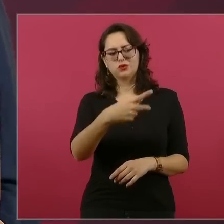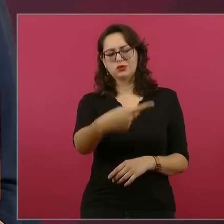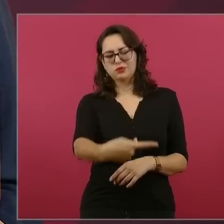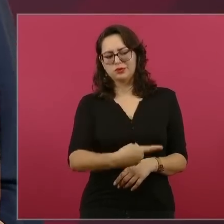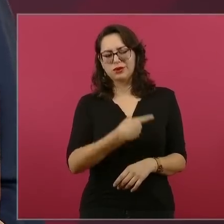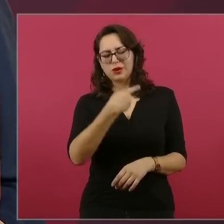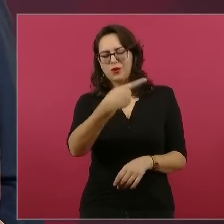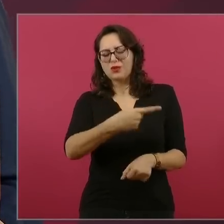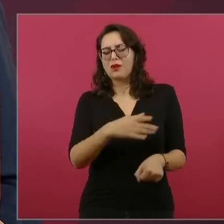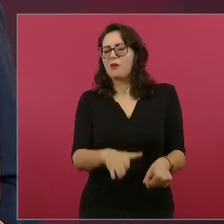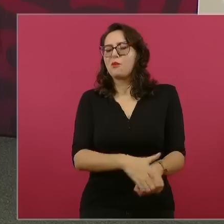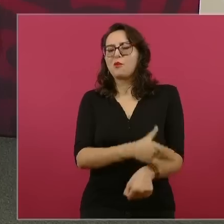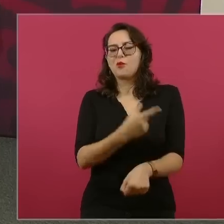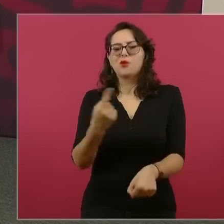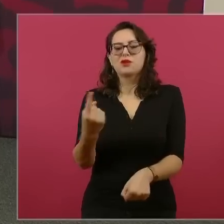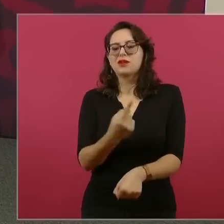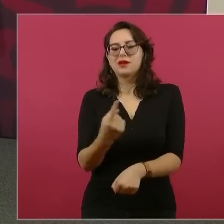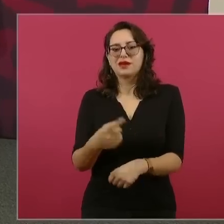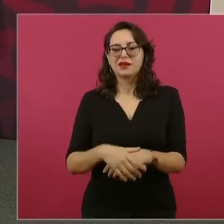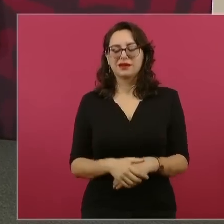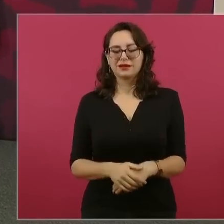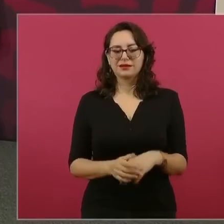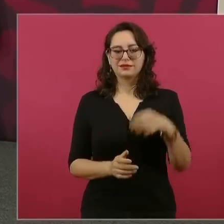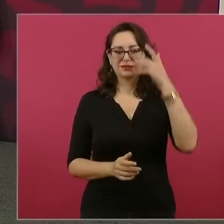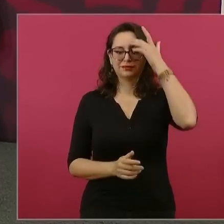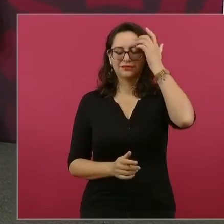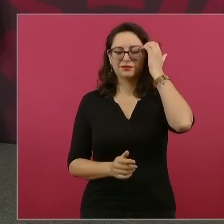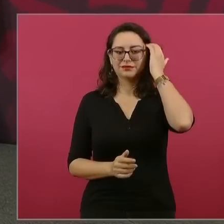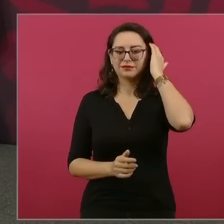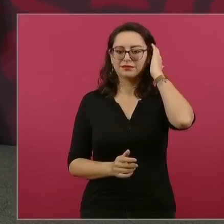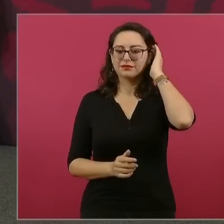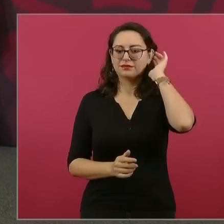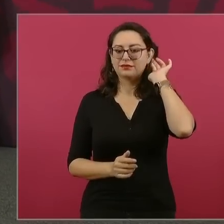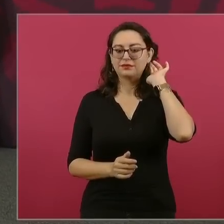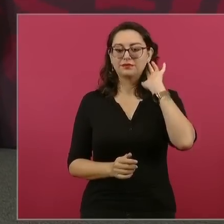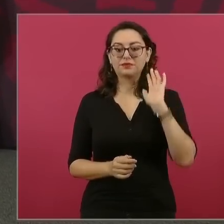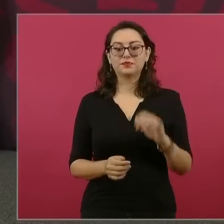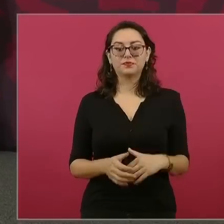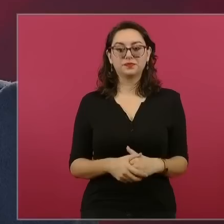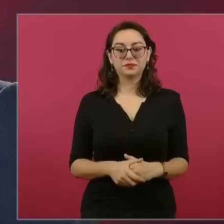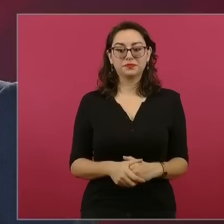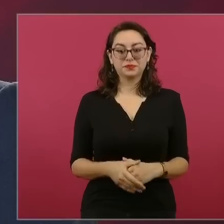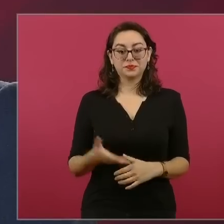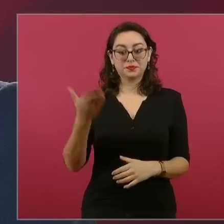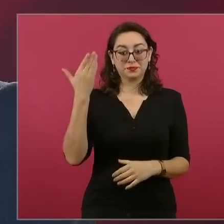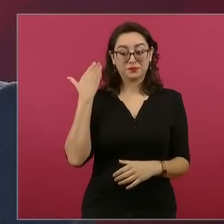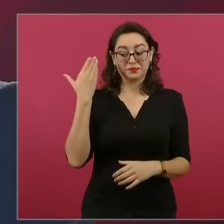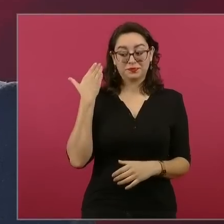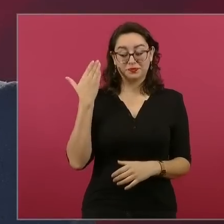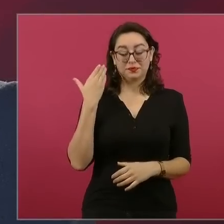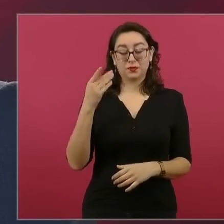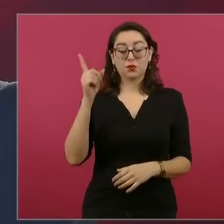una información que dio a conocer Dolia Esteves.